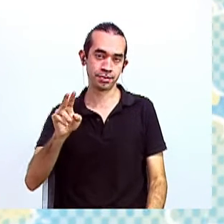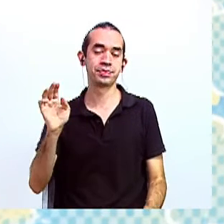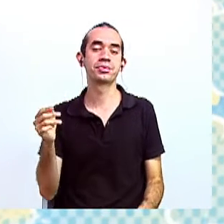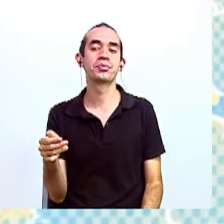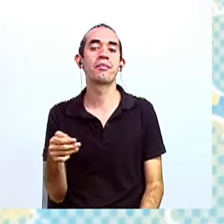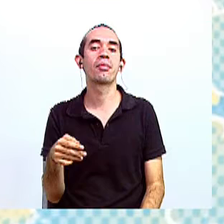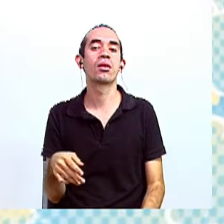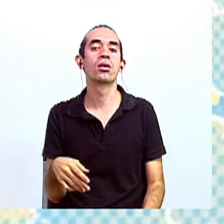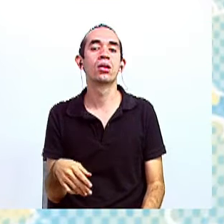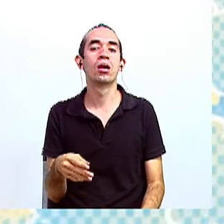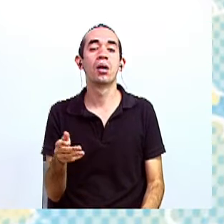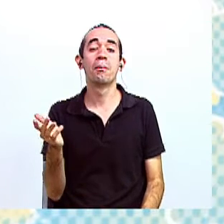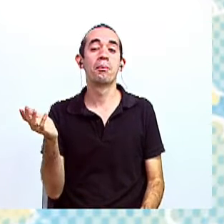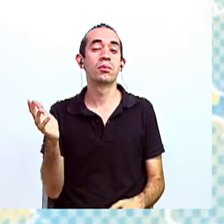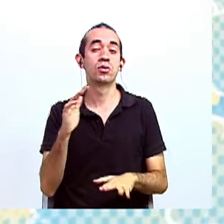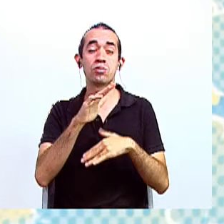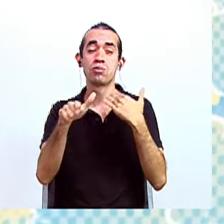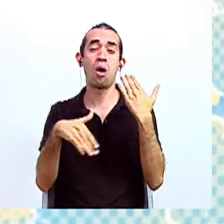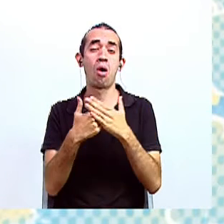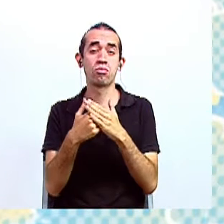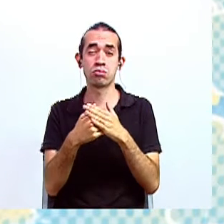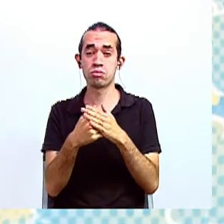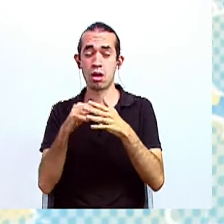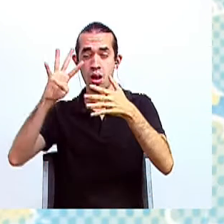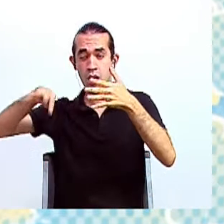más liviano de todos los elementos químicos.